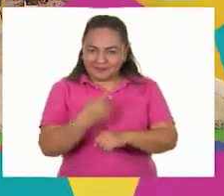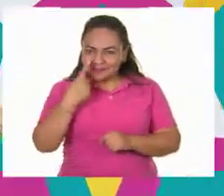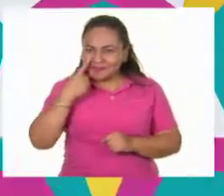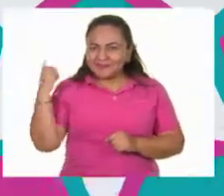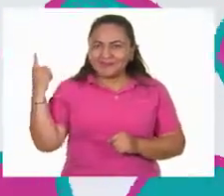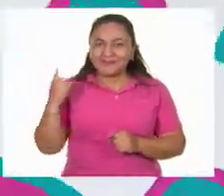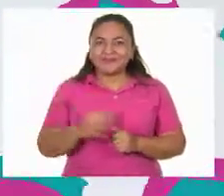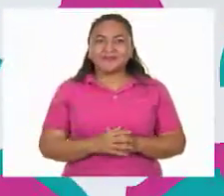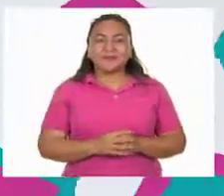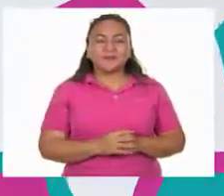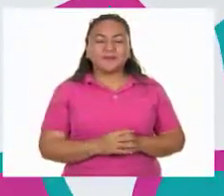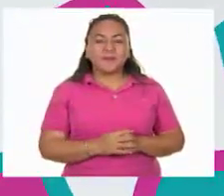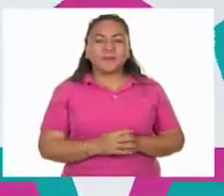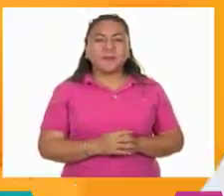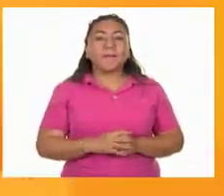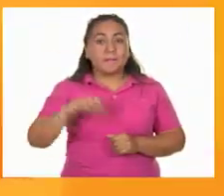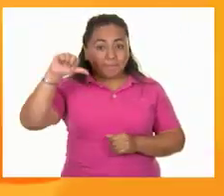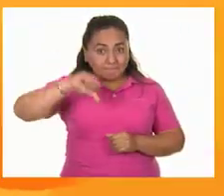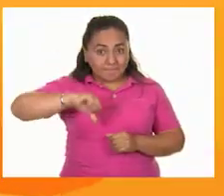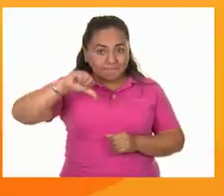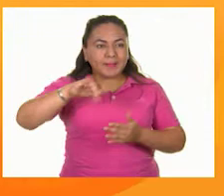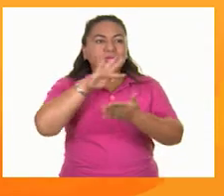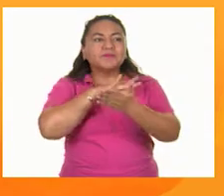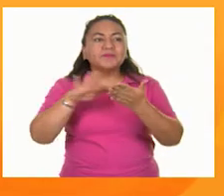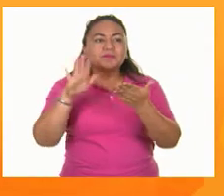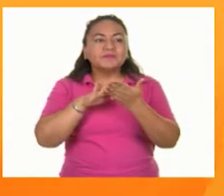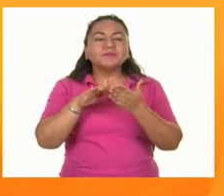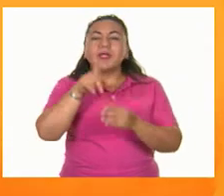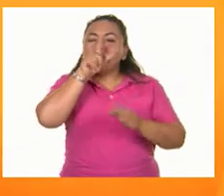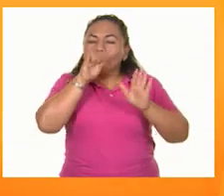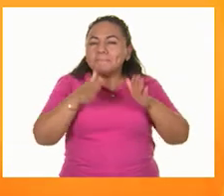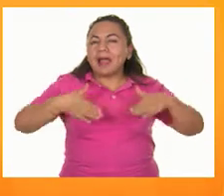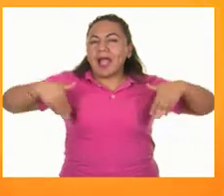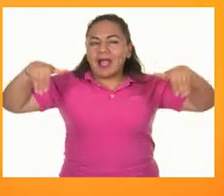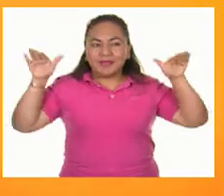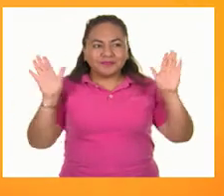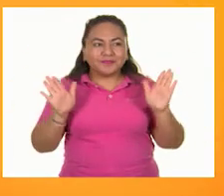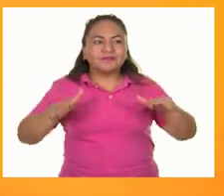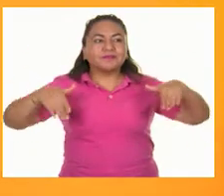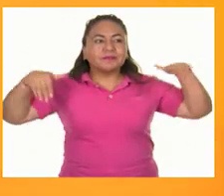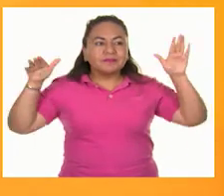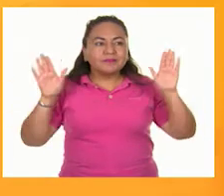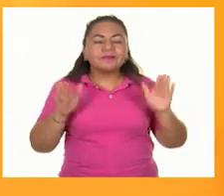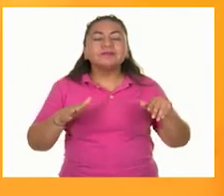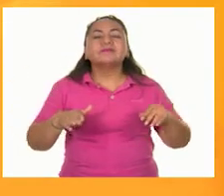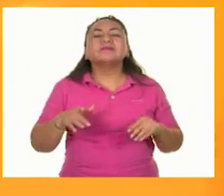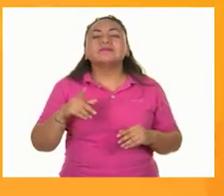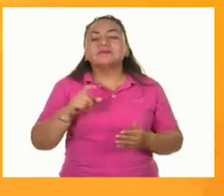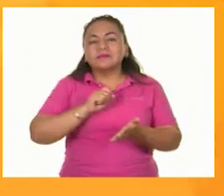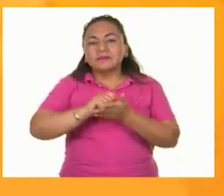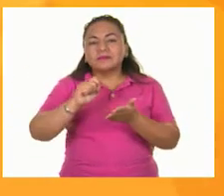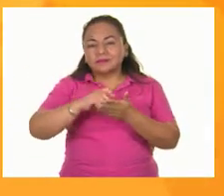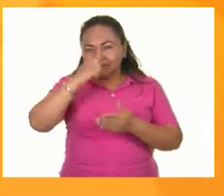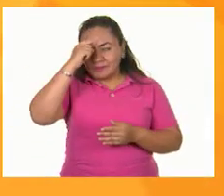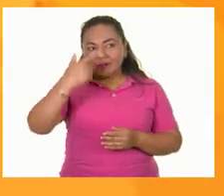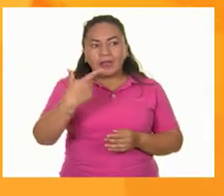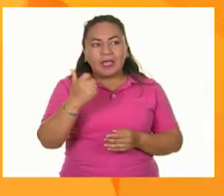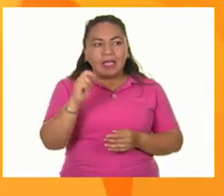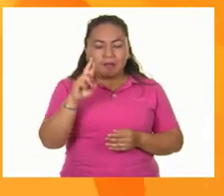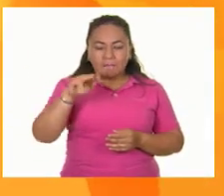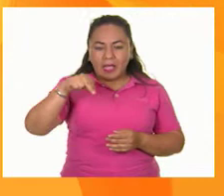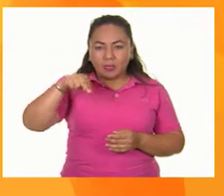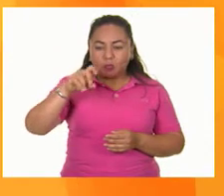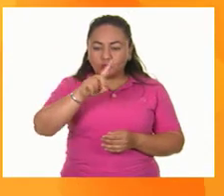verlo! Hoy leeremos Los pájaros, una versión de Germán Zulo.